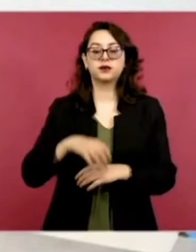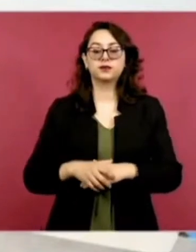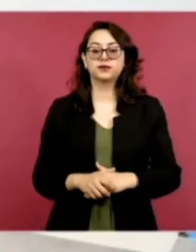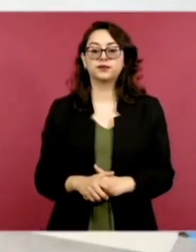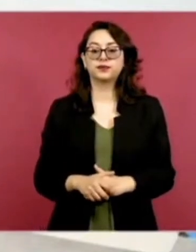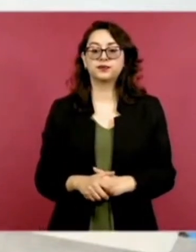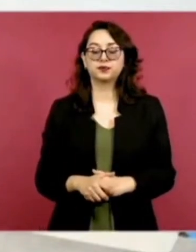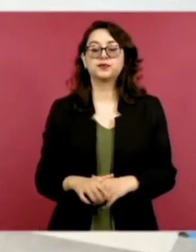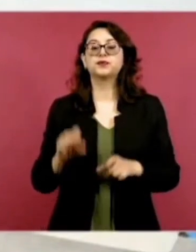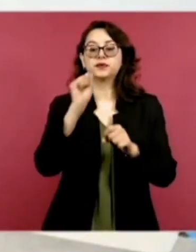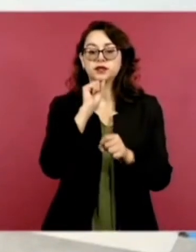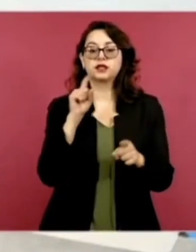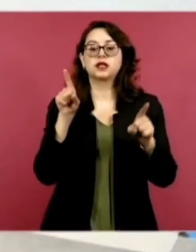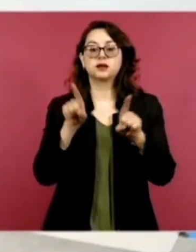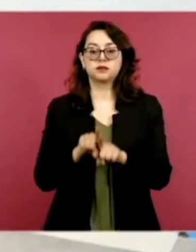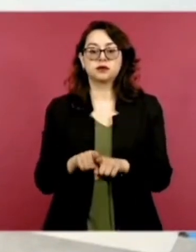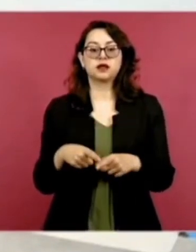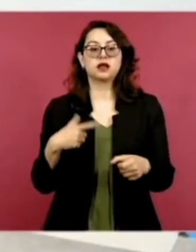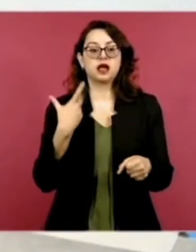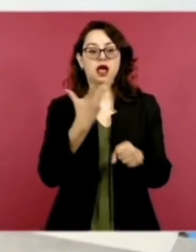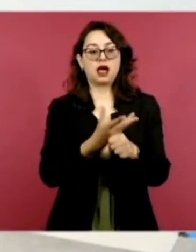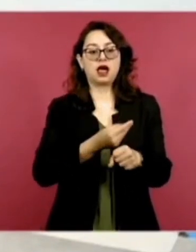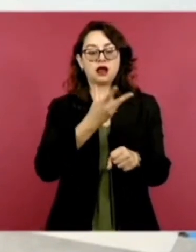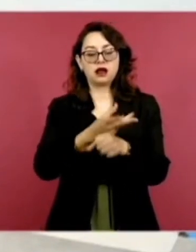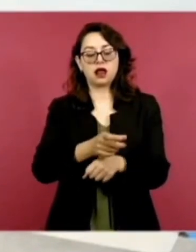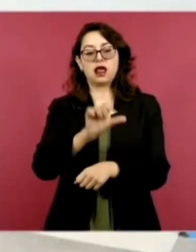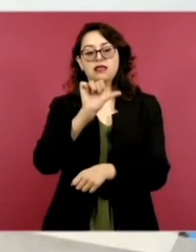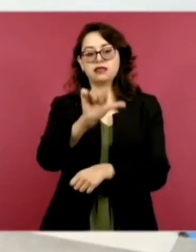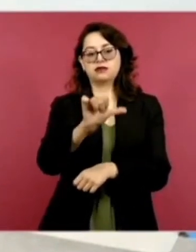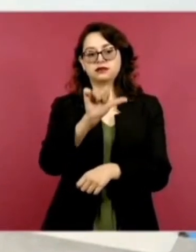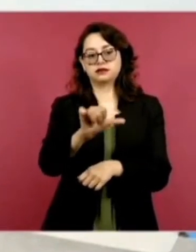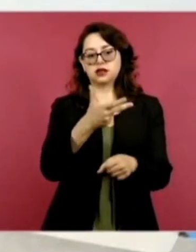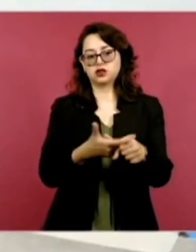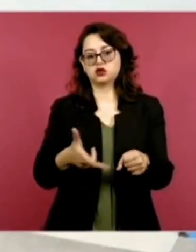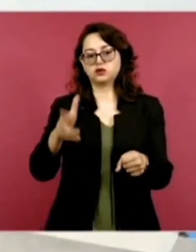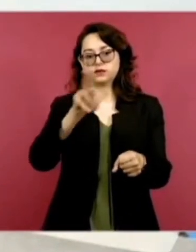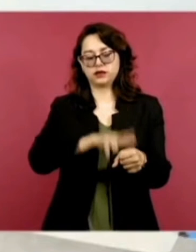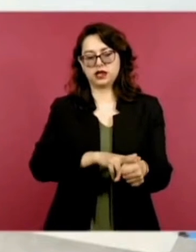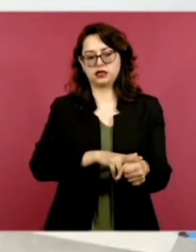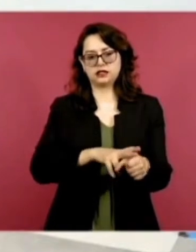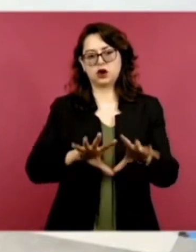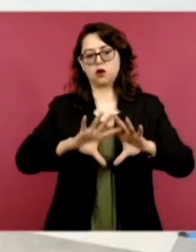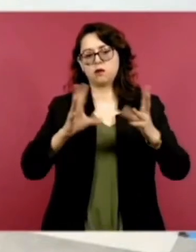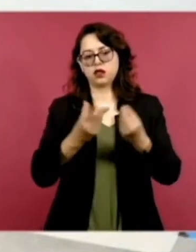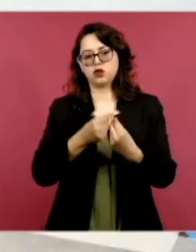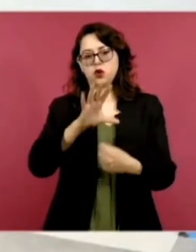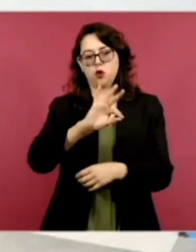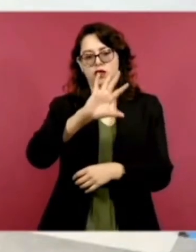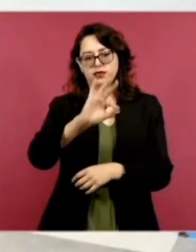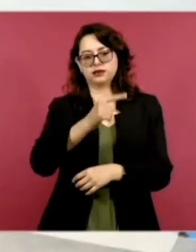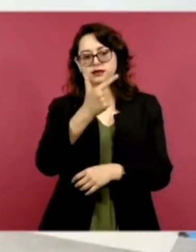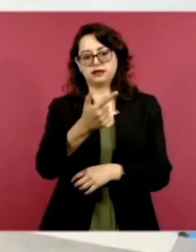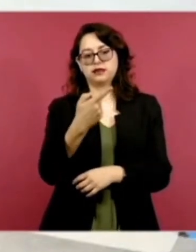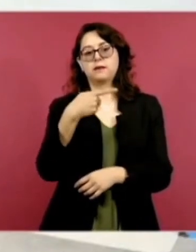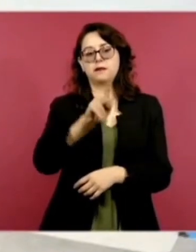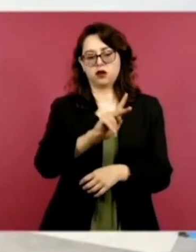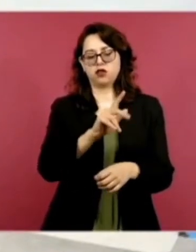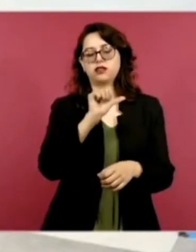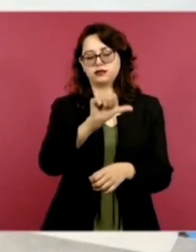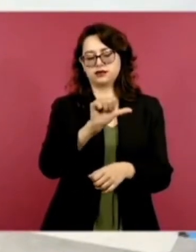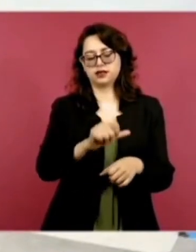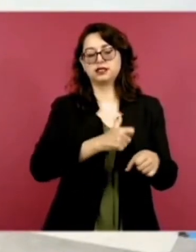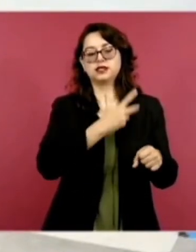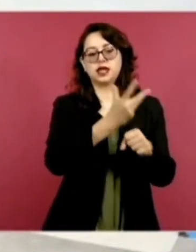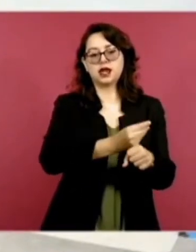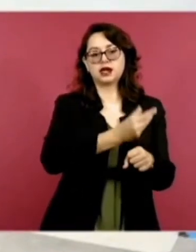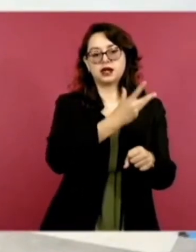hicieron acciones de mantenimiento en 16 de los 47 hospitales que cuenta IMSS Bienestar en Oaxaca y en